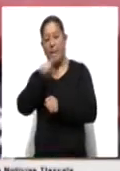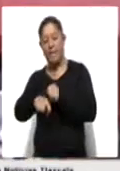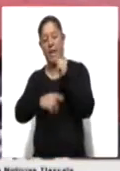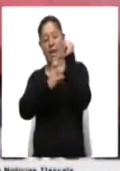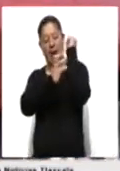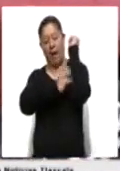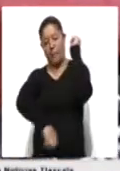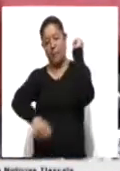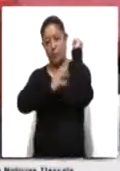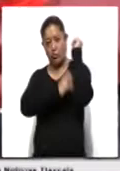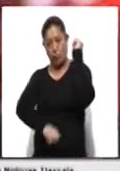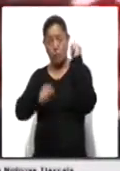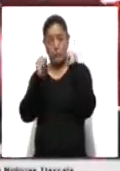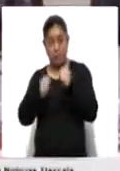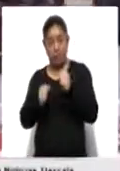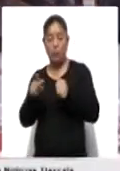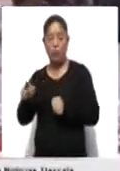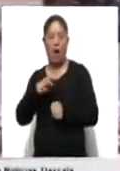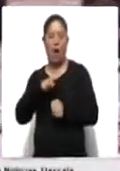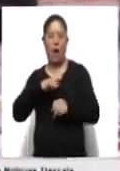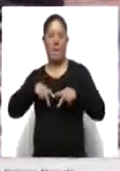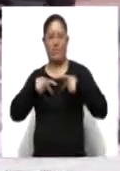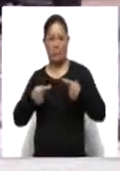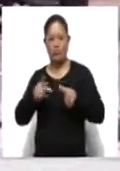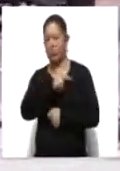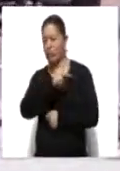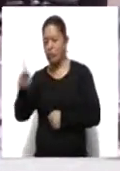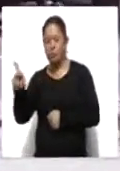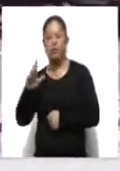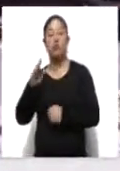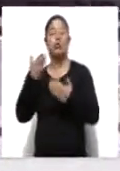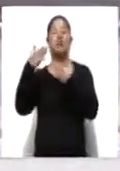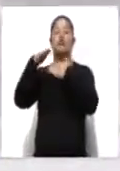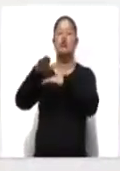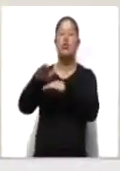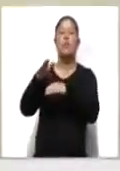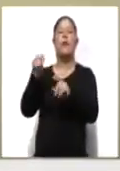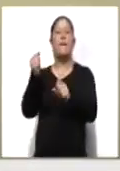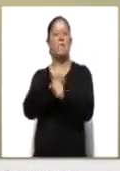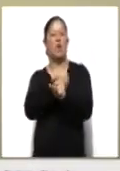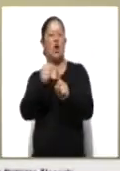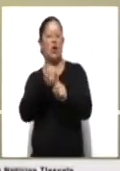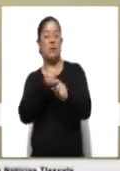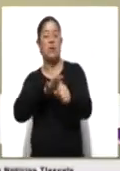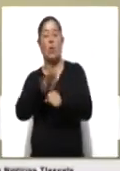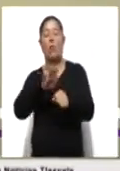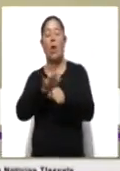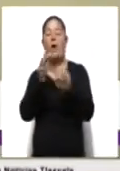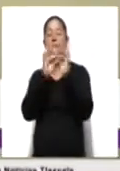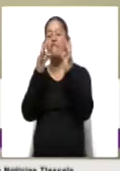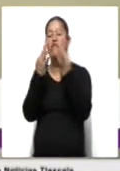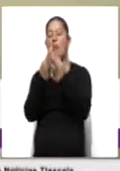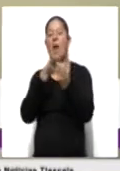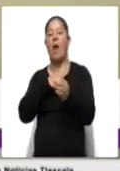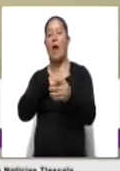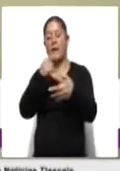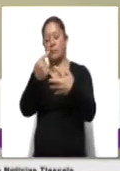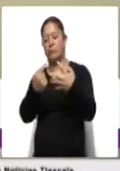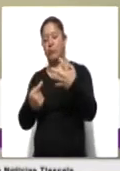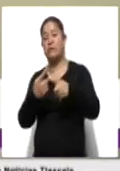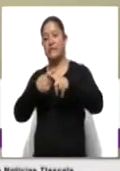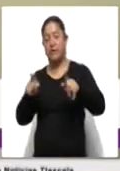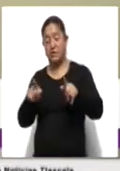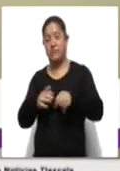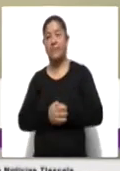grupos se sensibiliza a la sociedad sobre los tipos y modalidad de violencia. Hemos estado trabajando en diferentes